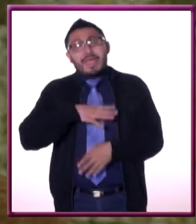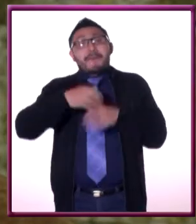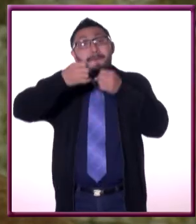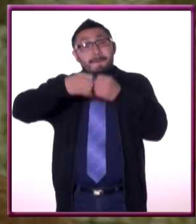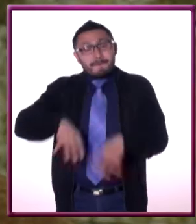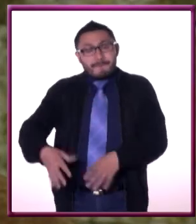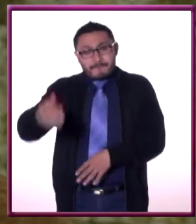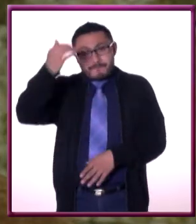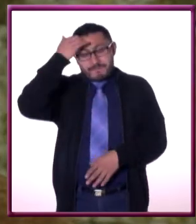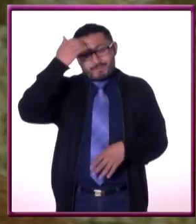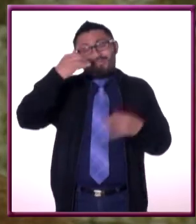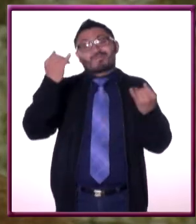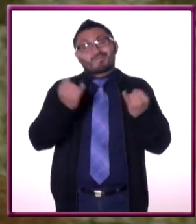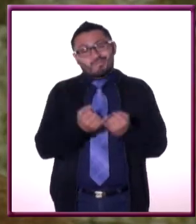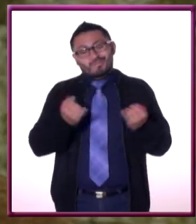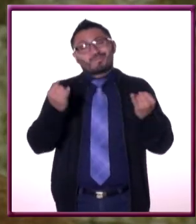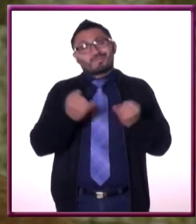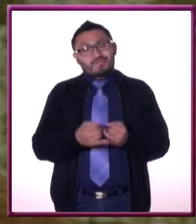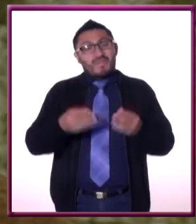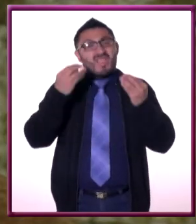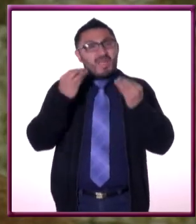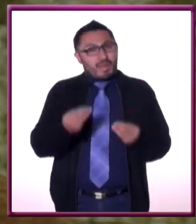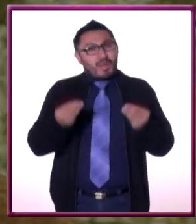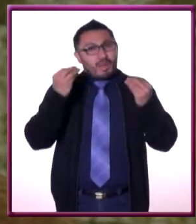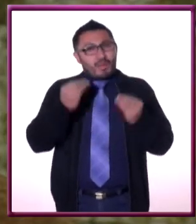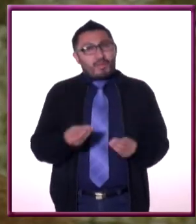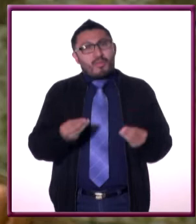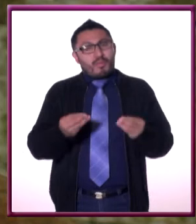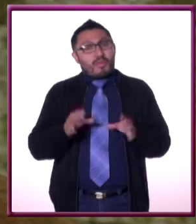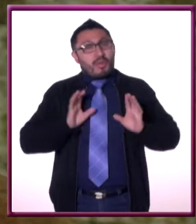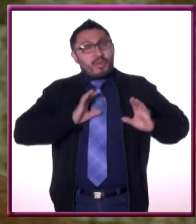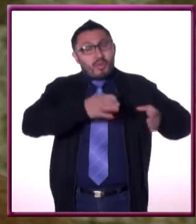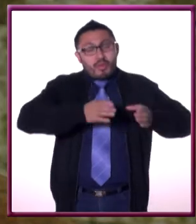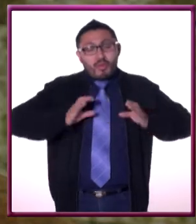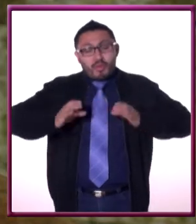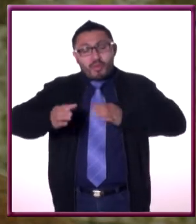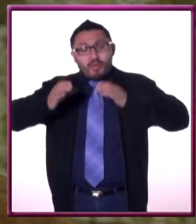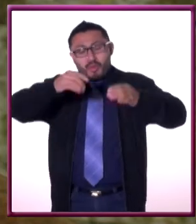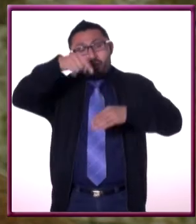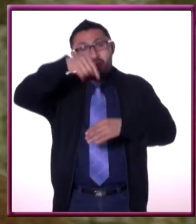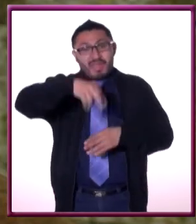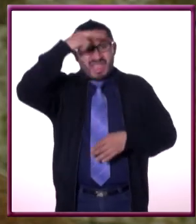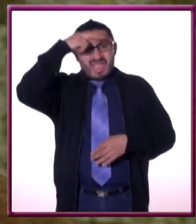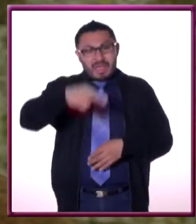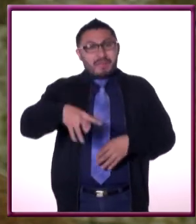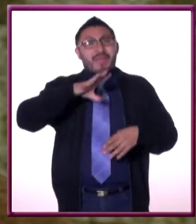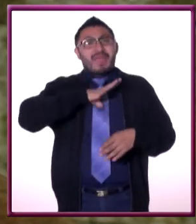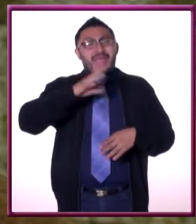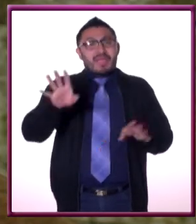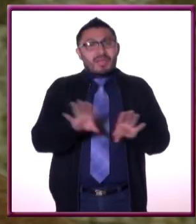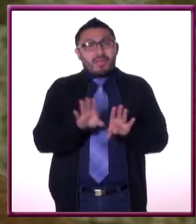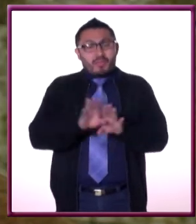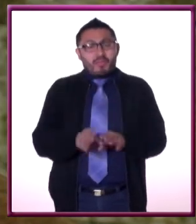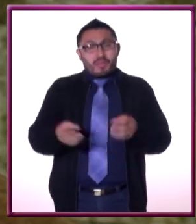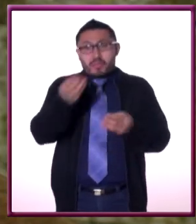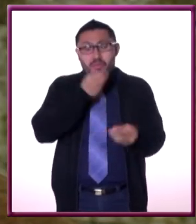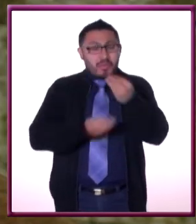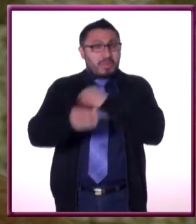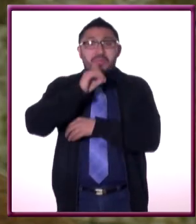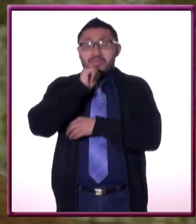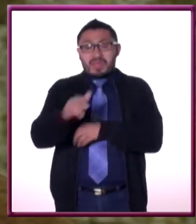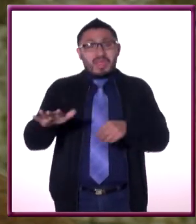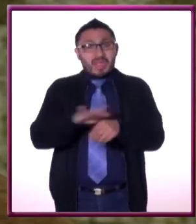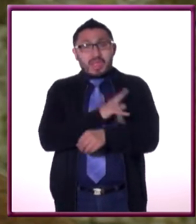pérdida de conocimiento también. En muchas de las comunidades en México se dejan de consumir estos